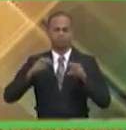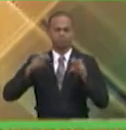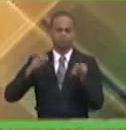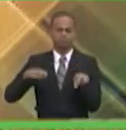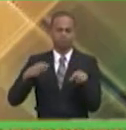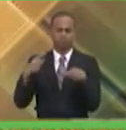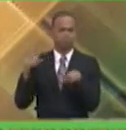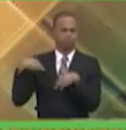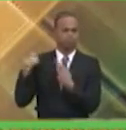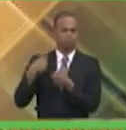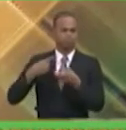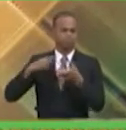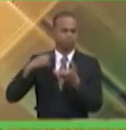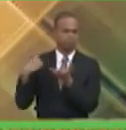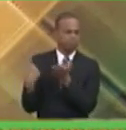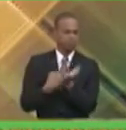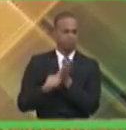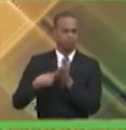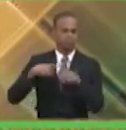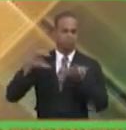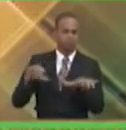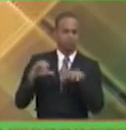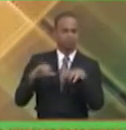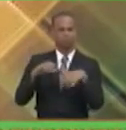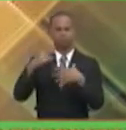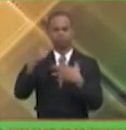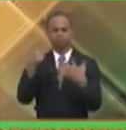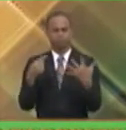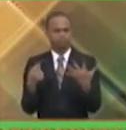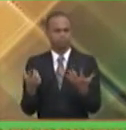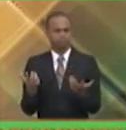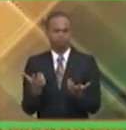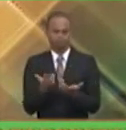este trabajo que ustedes están haciendo de